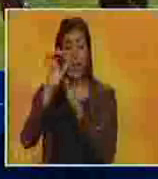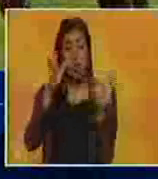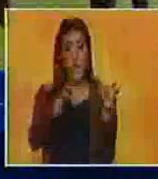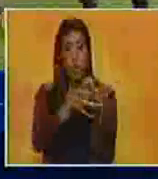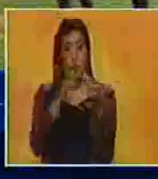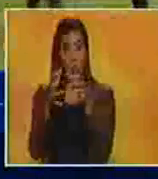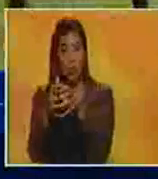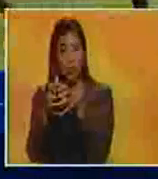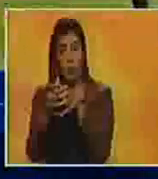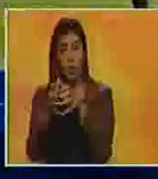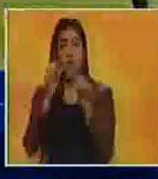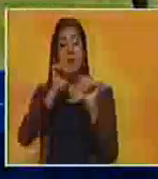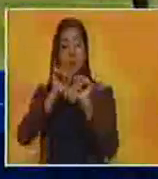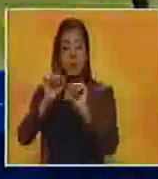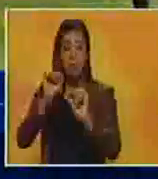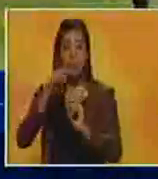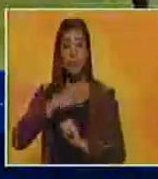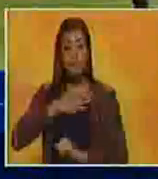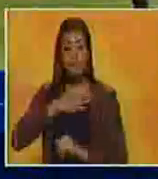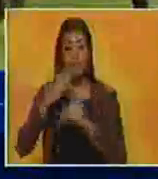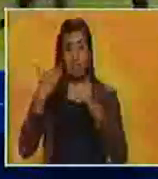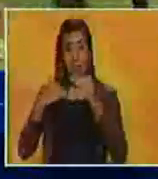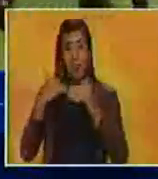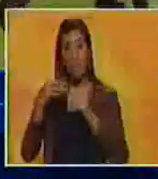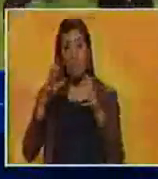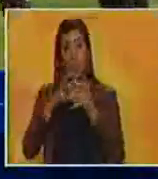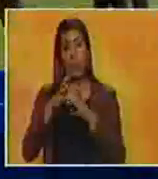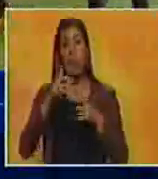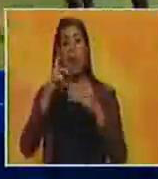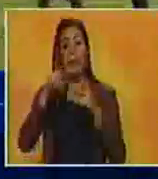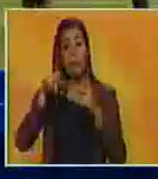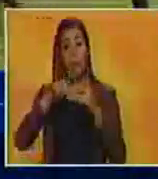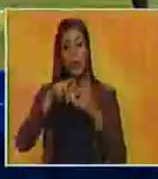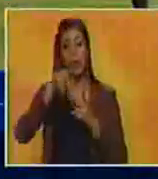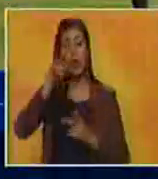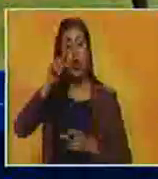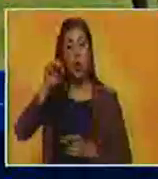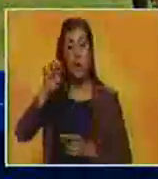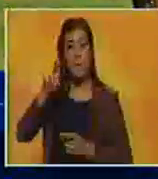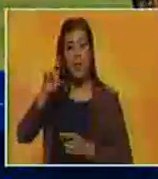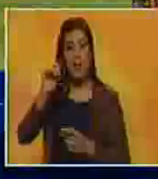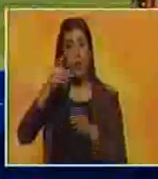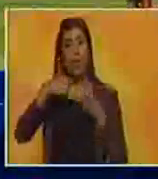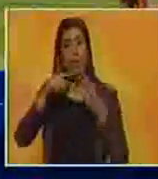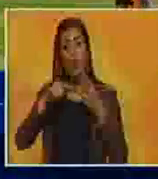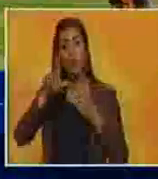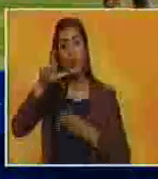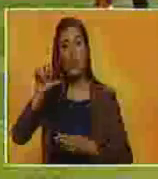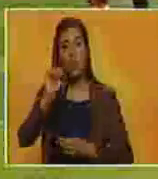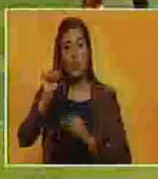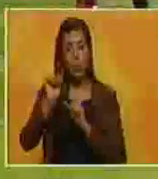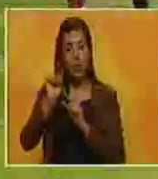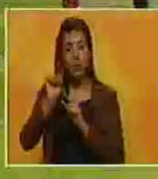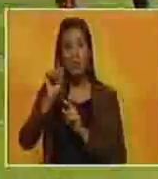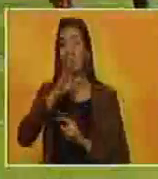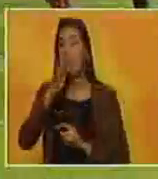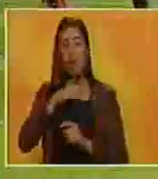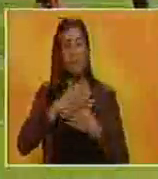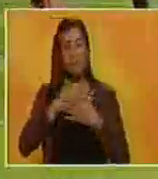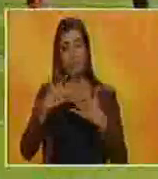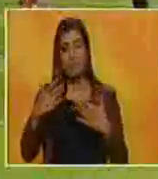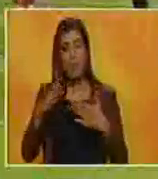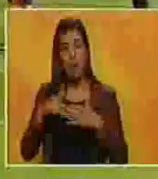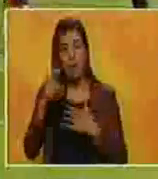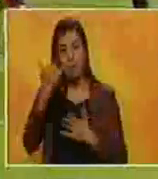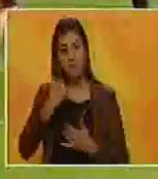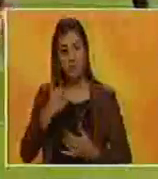grupo. Emre Can y Douglas Costa serán bajas en la Vecchia Signora, mientras que Romelu Lukaku y el tren Luis Antonio Valencia no estarán disponibles